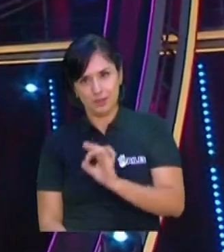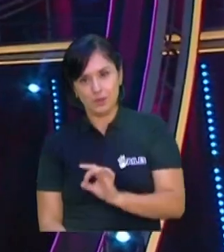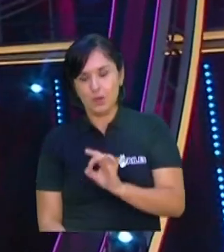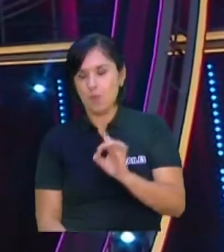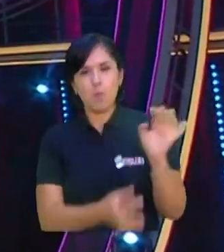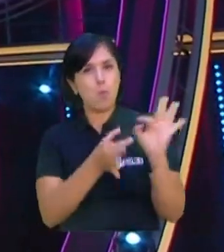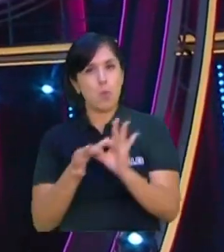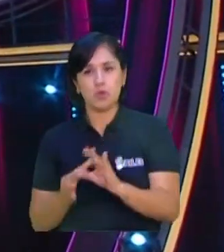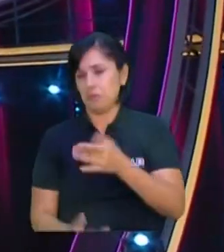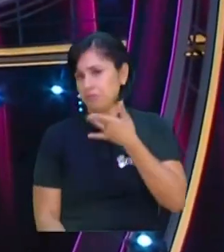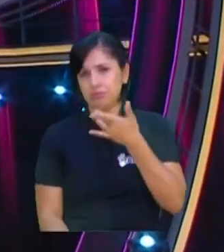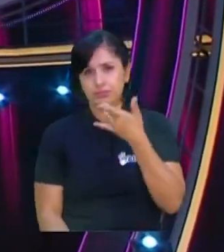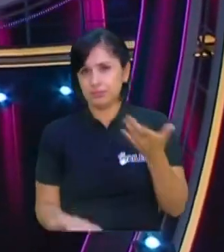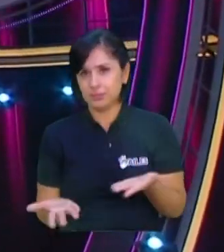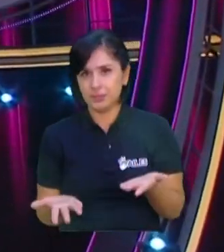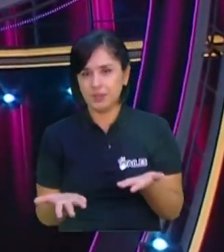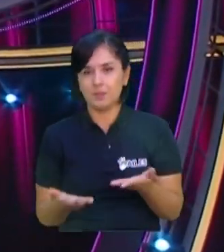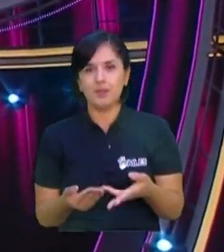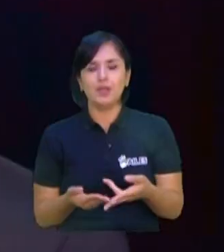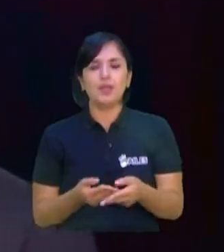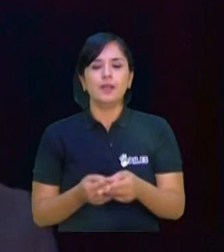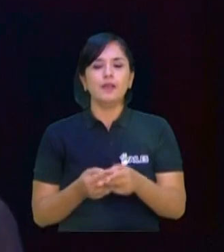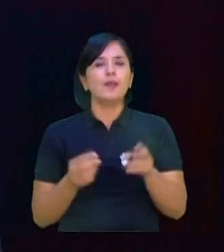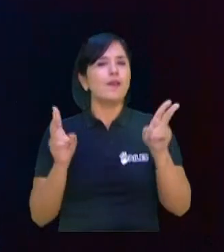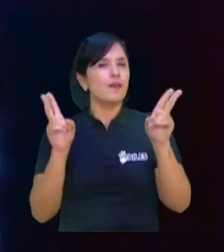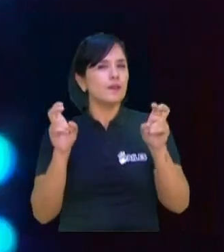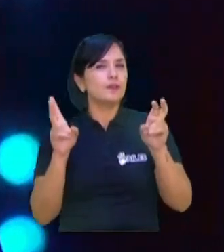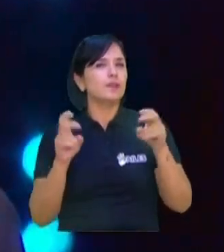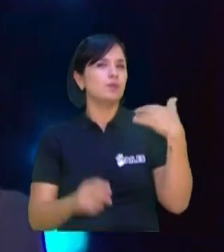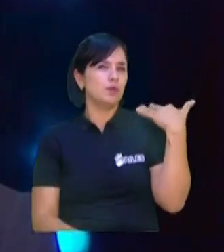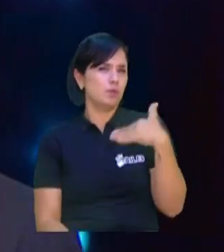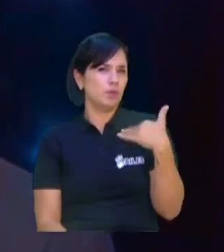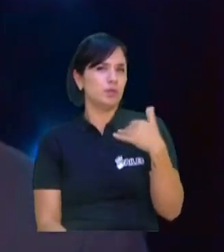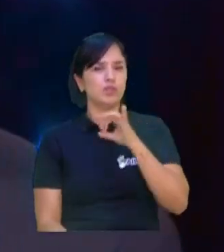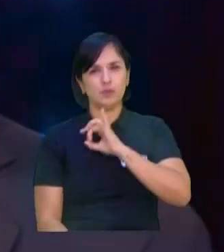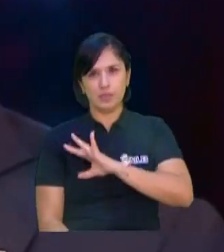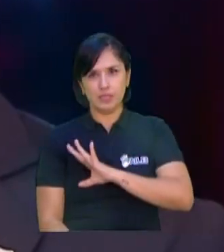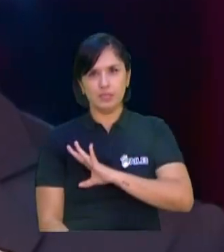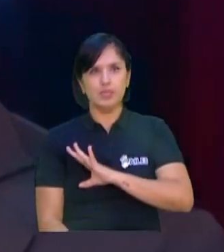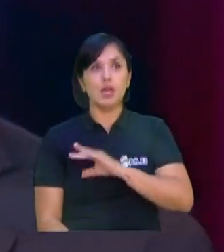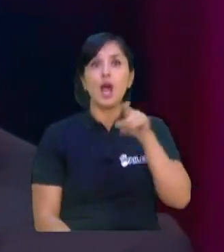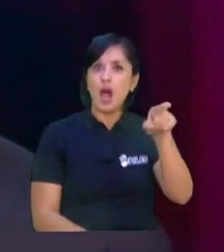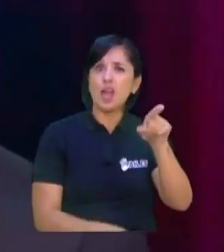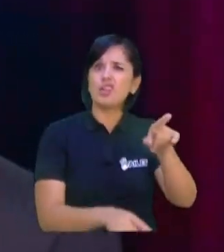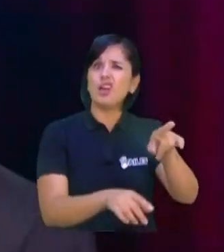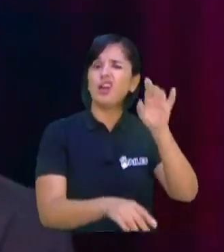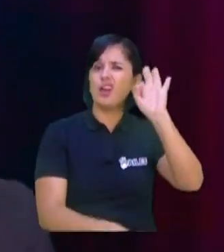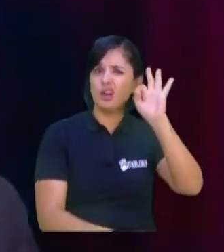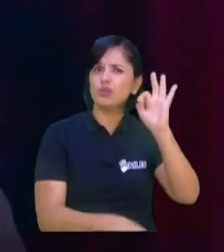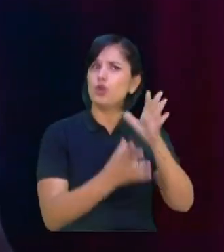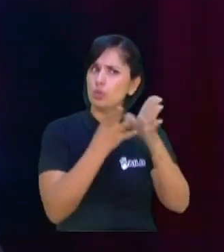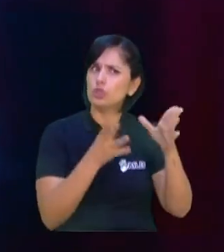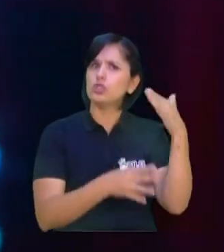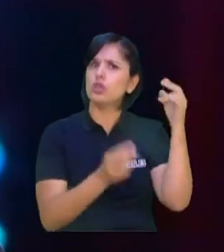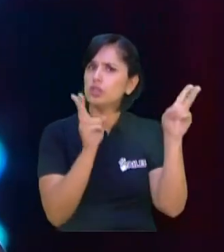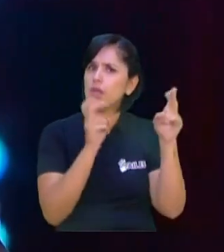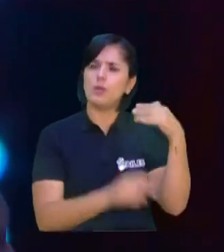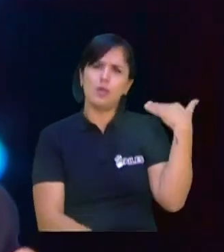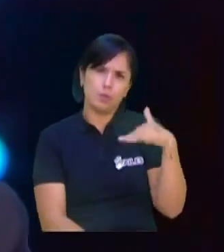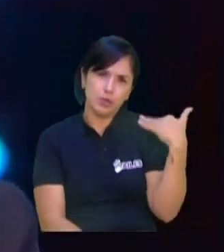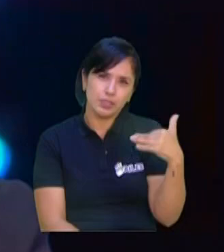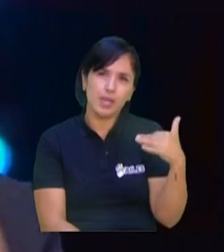La verdad es que tratamos temas muy importantes para los chilenos: el calentamiento global, el libre comercio, la